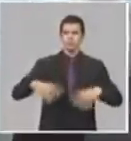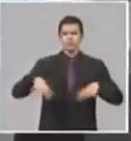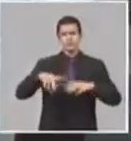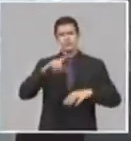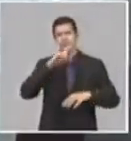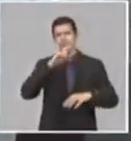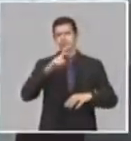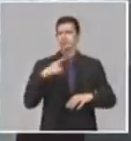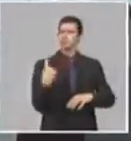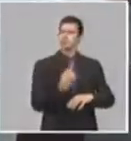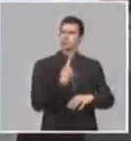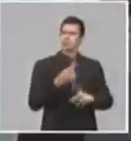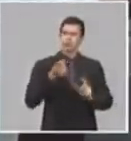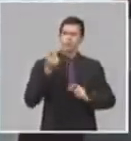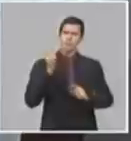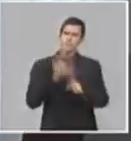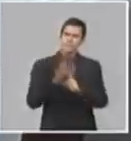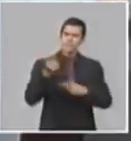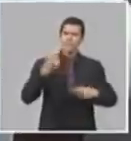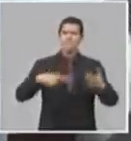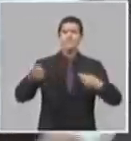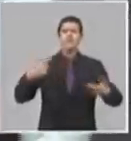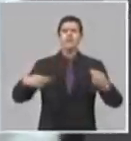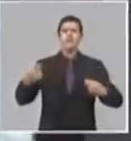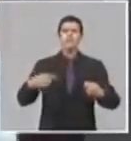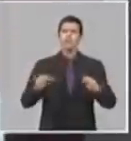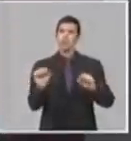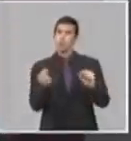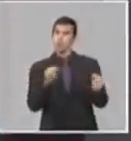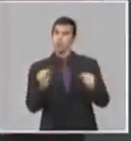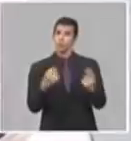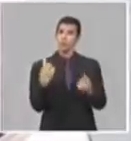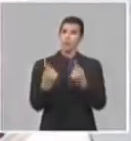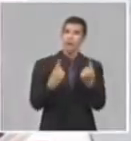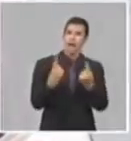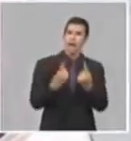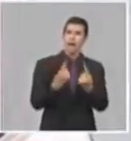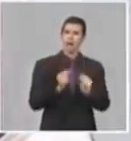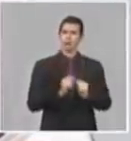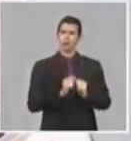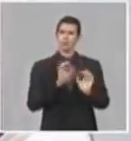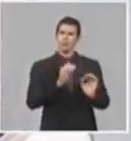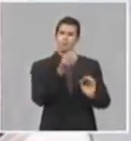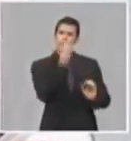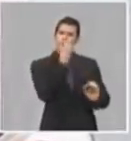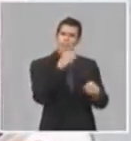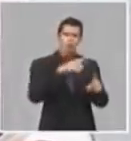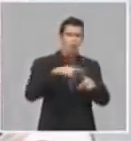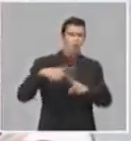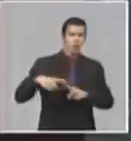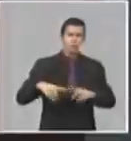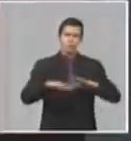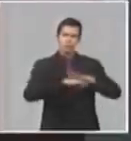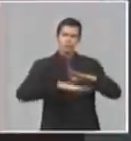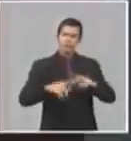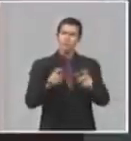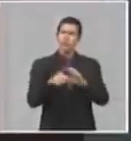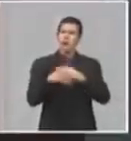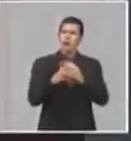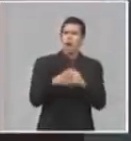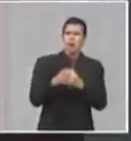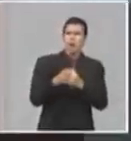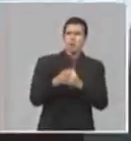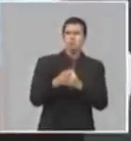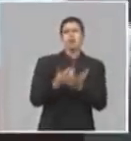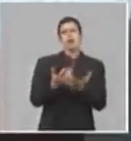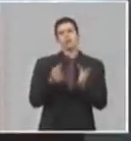venta controlada en julio y en agosto lleguen productos adicionales a la población. Y sí, aparecerá en la venta de algunos alimentos a los que tendrán